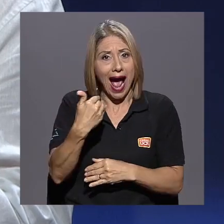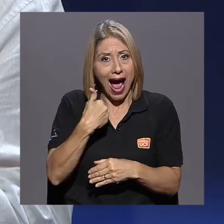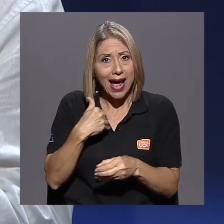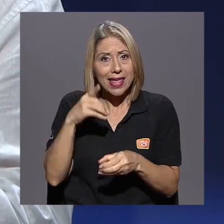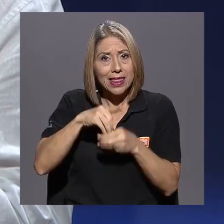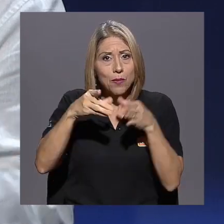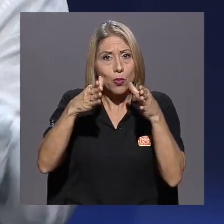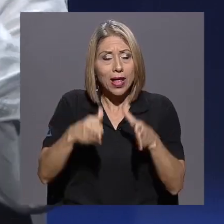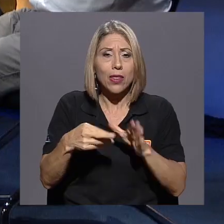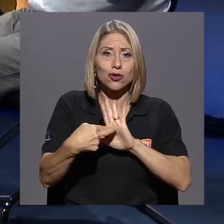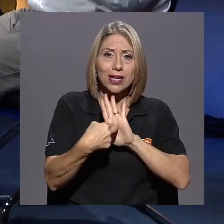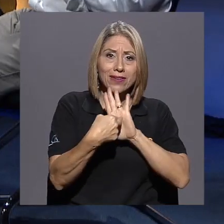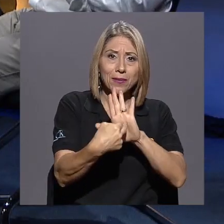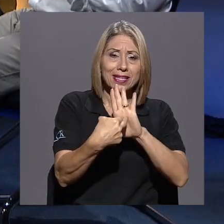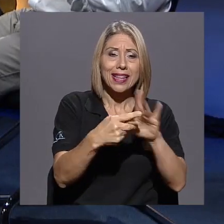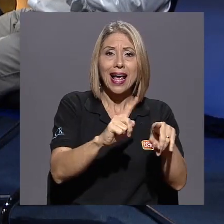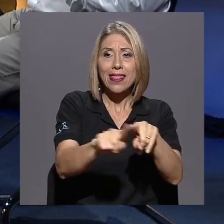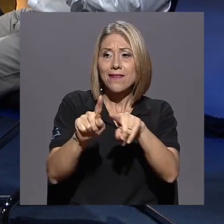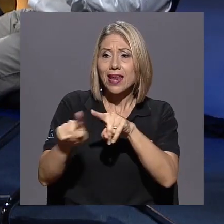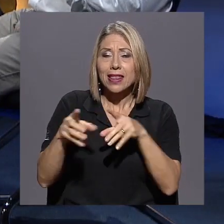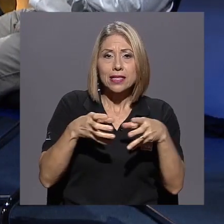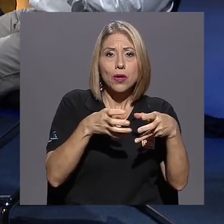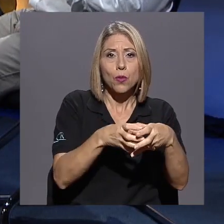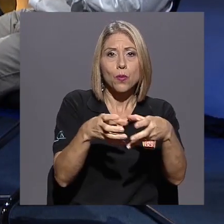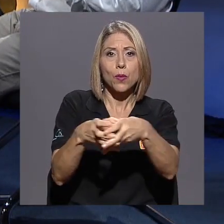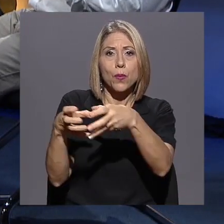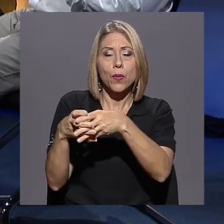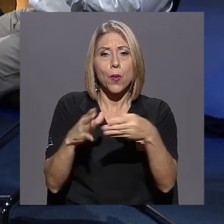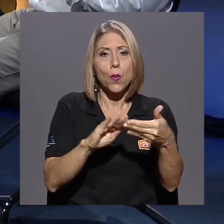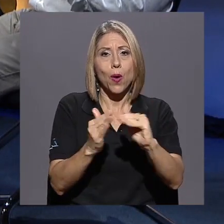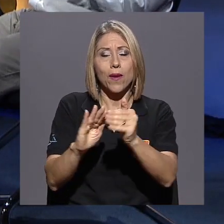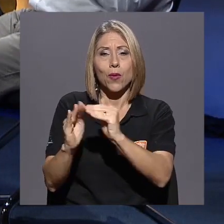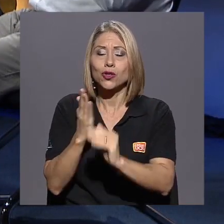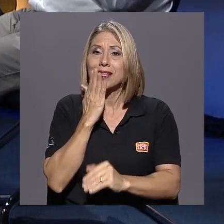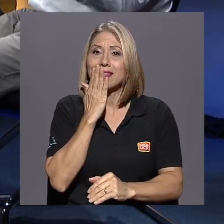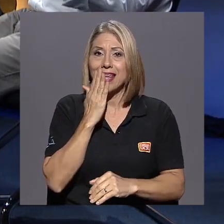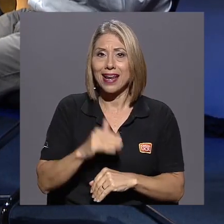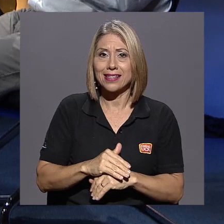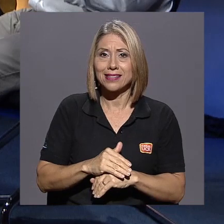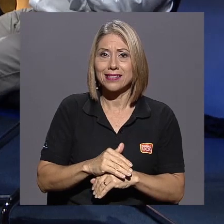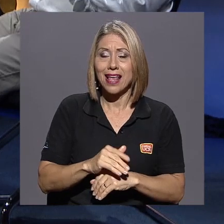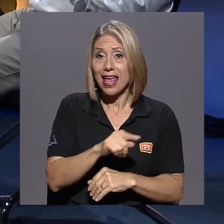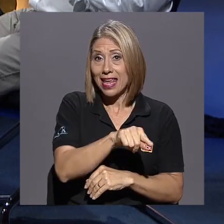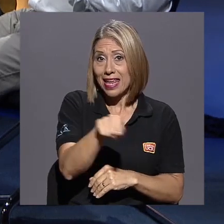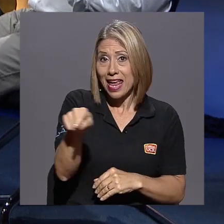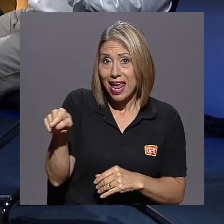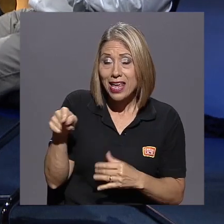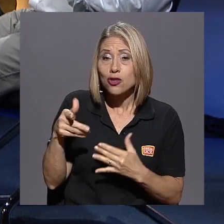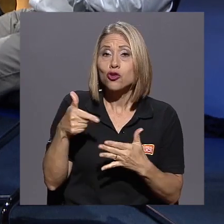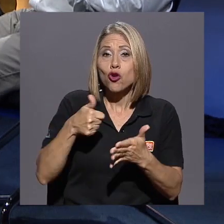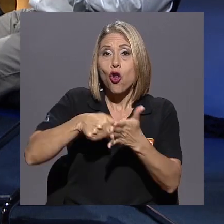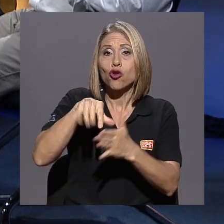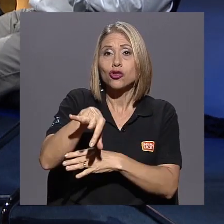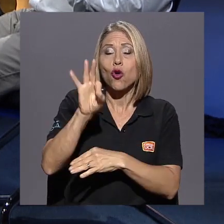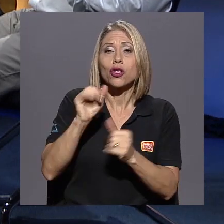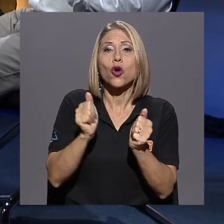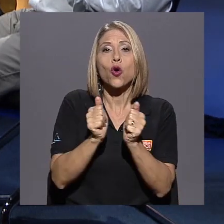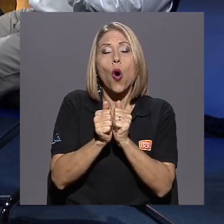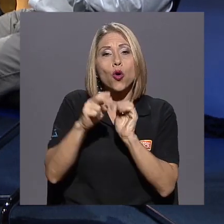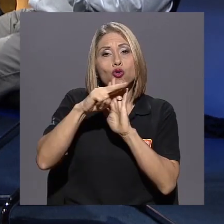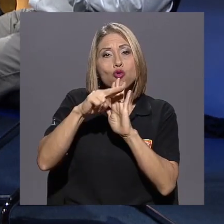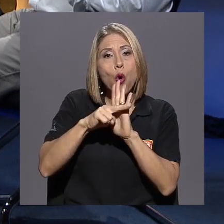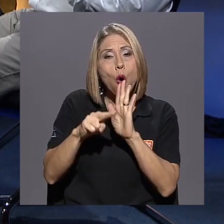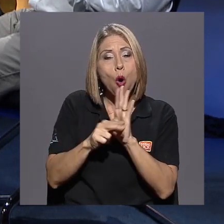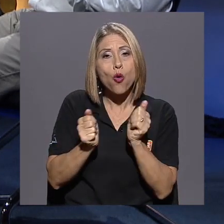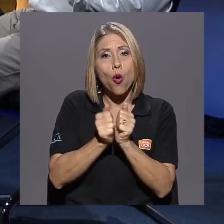representan a determinados pueblos indígenas entonces que son votados en base de normas y procedimientos propios